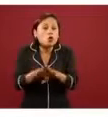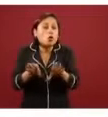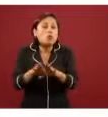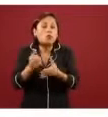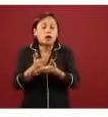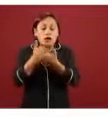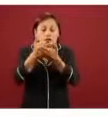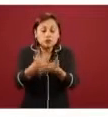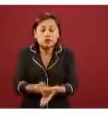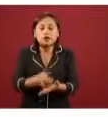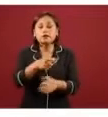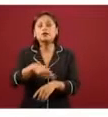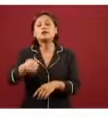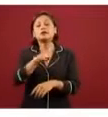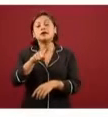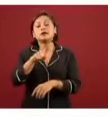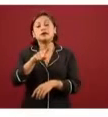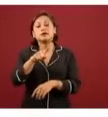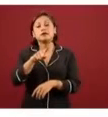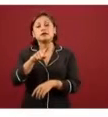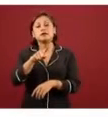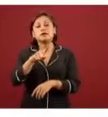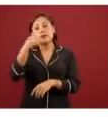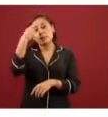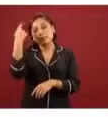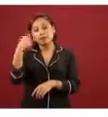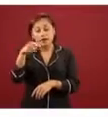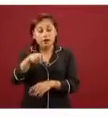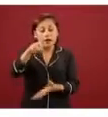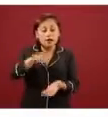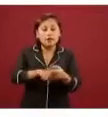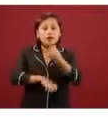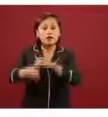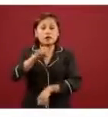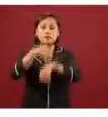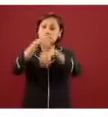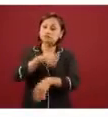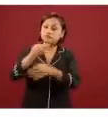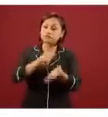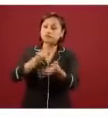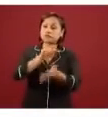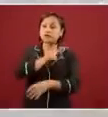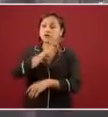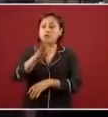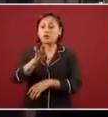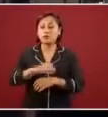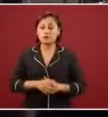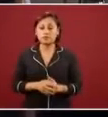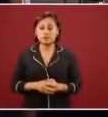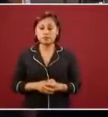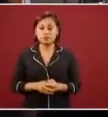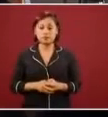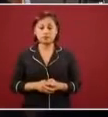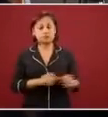manera irregular, pues para que nosotros podamos garantizar el cumplimiento de la ley y el resarcimiento de los derechos de los trabajadores. Si